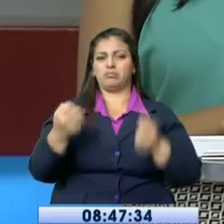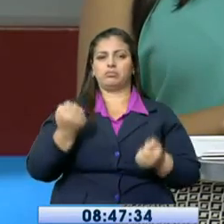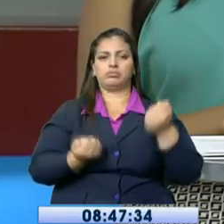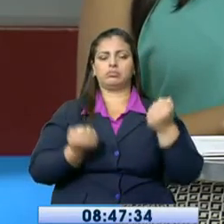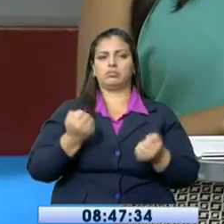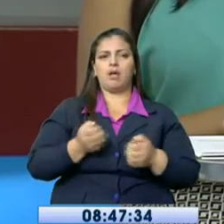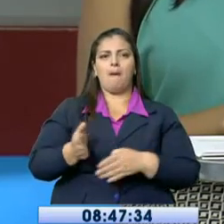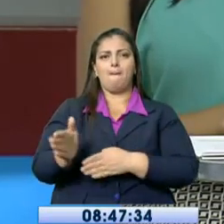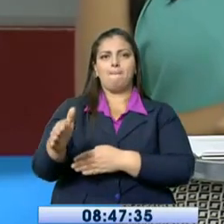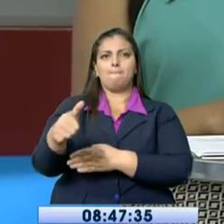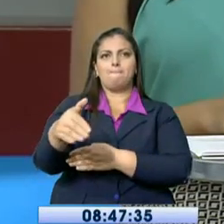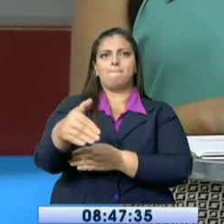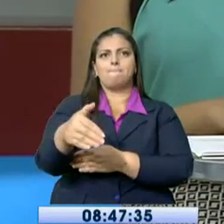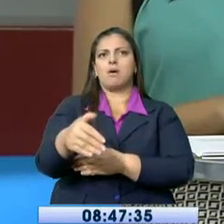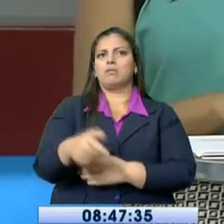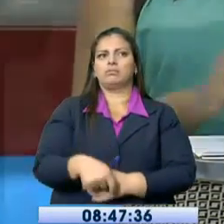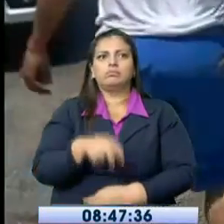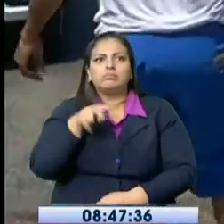precaución.